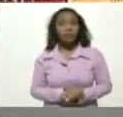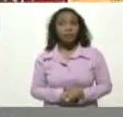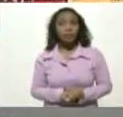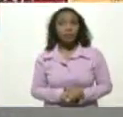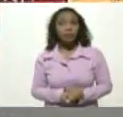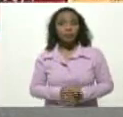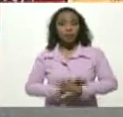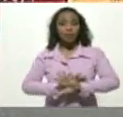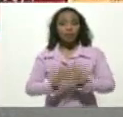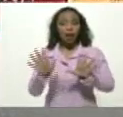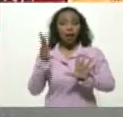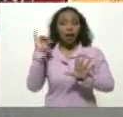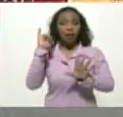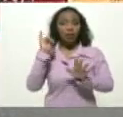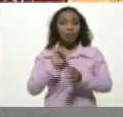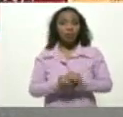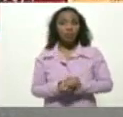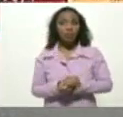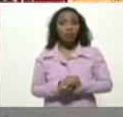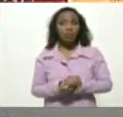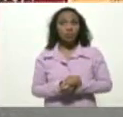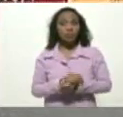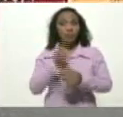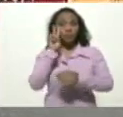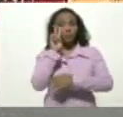Ya tenemos vistiado